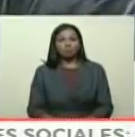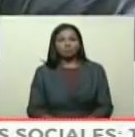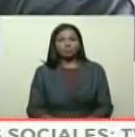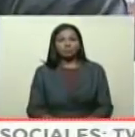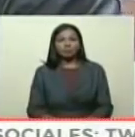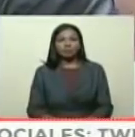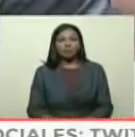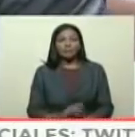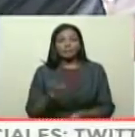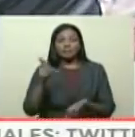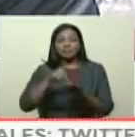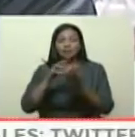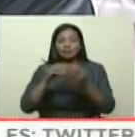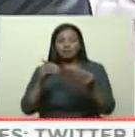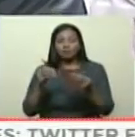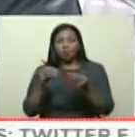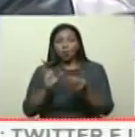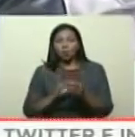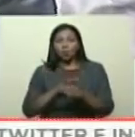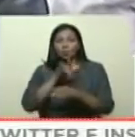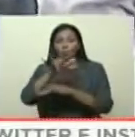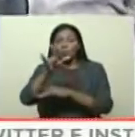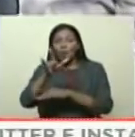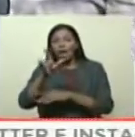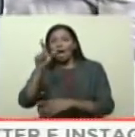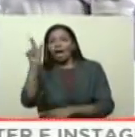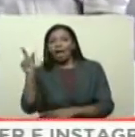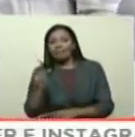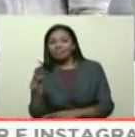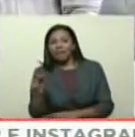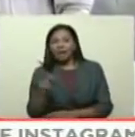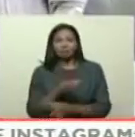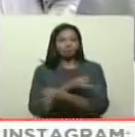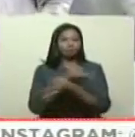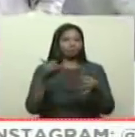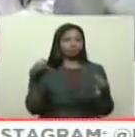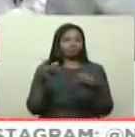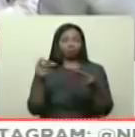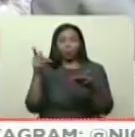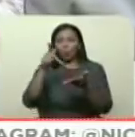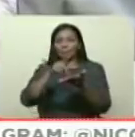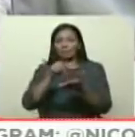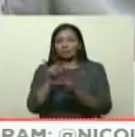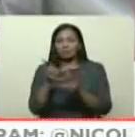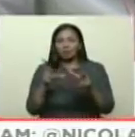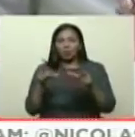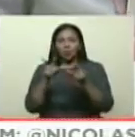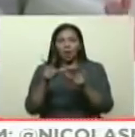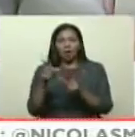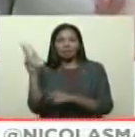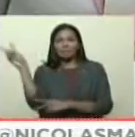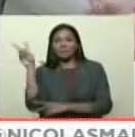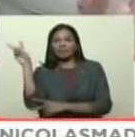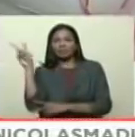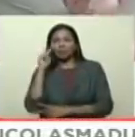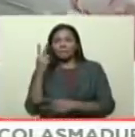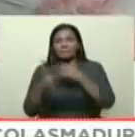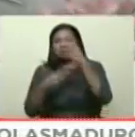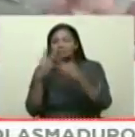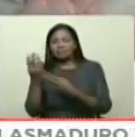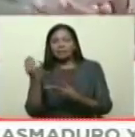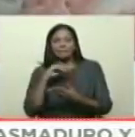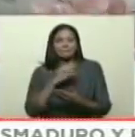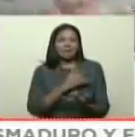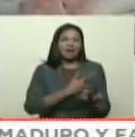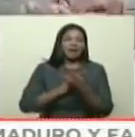participar en Viena, en Venecia, y ha sido un éxito total. El stand de Venezuela es el más visitado, el más